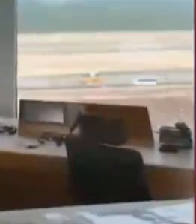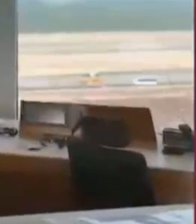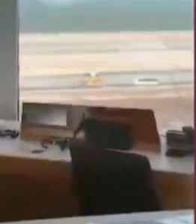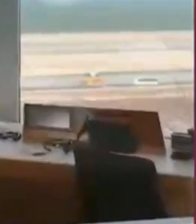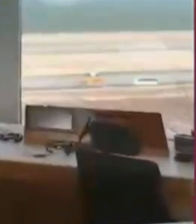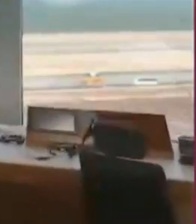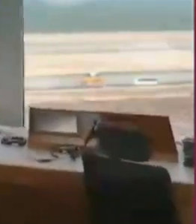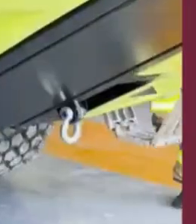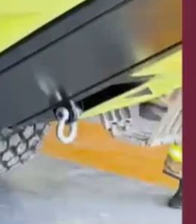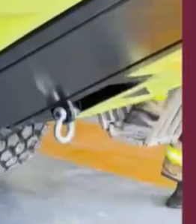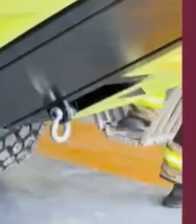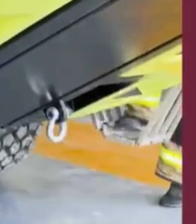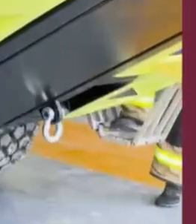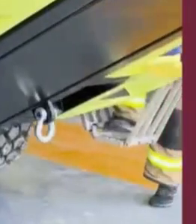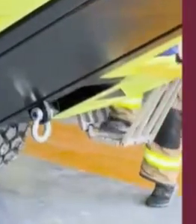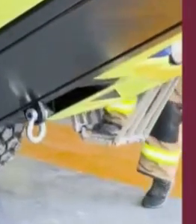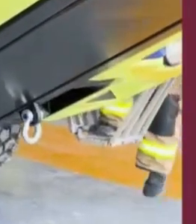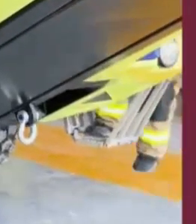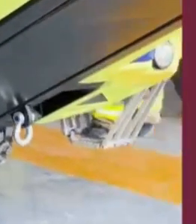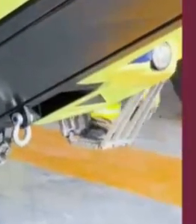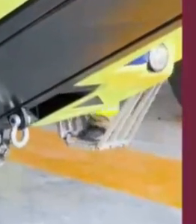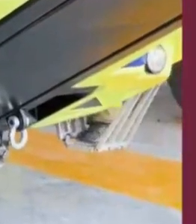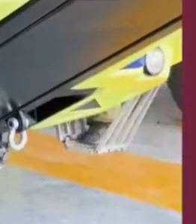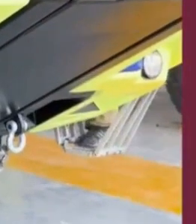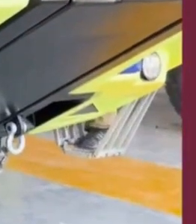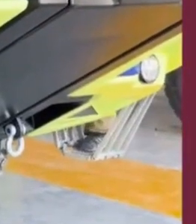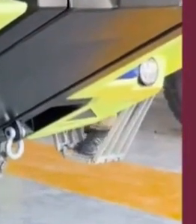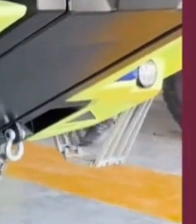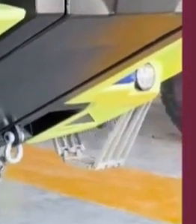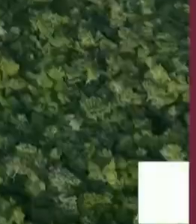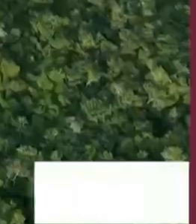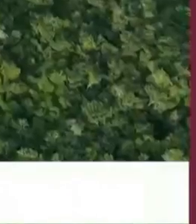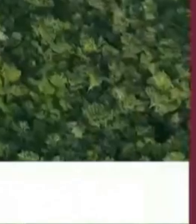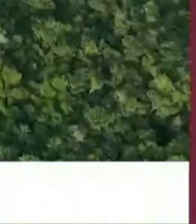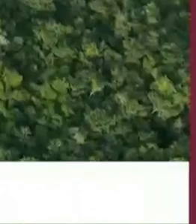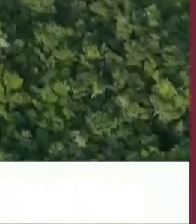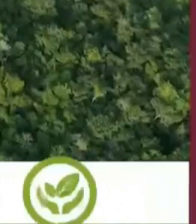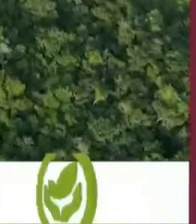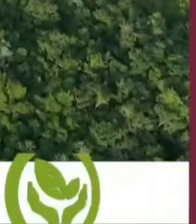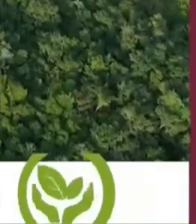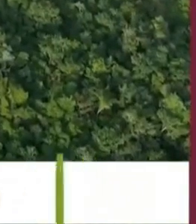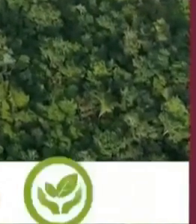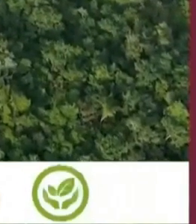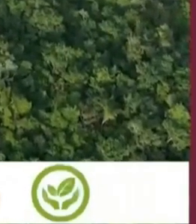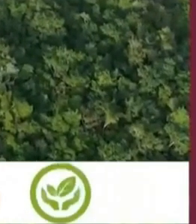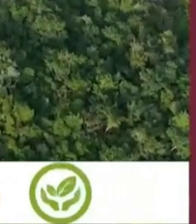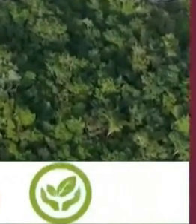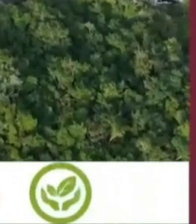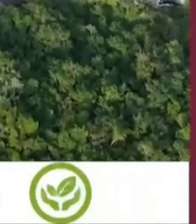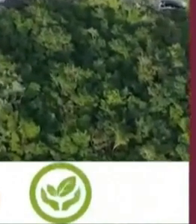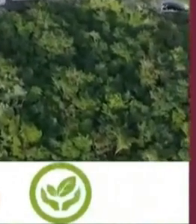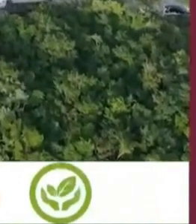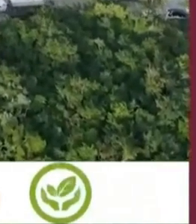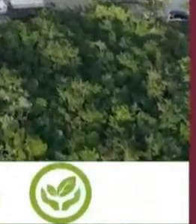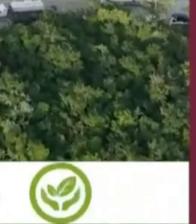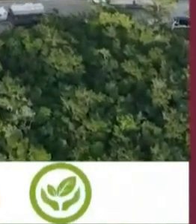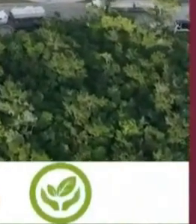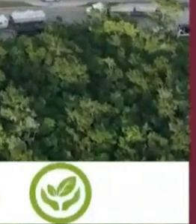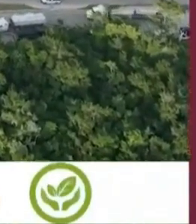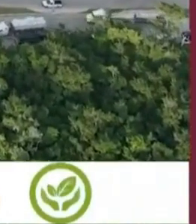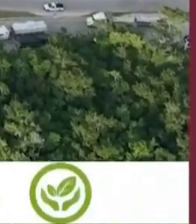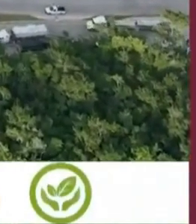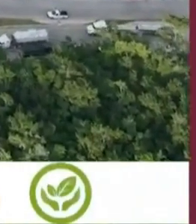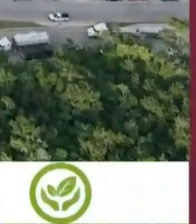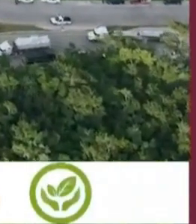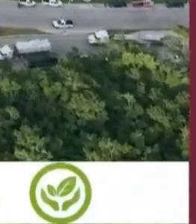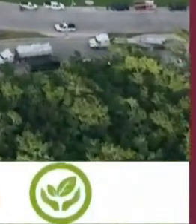día bajo estándares de eficiencia, calidad y sobre todo seguridad. Por su edificación en esa región de gran biodiversidad, se asumió